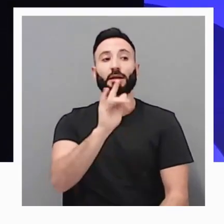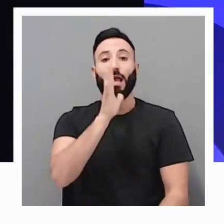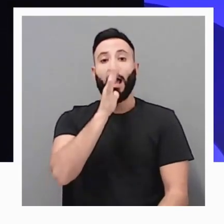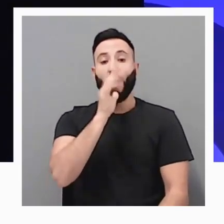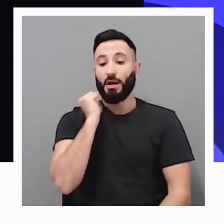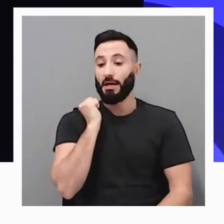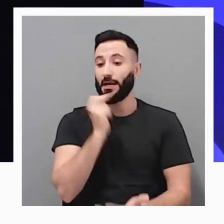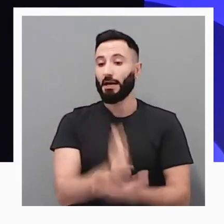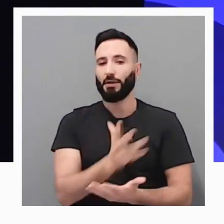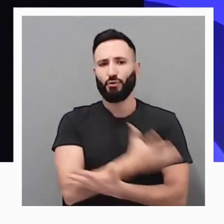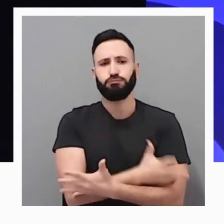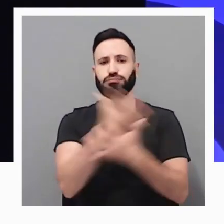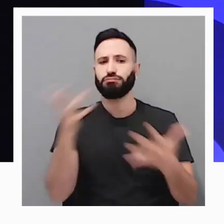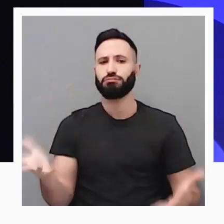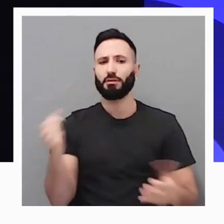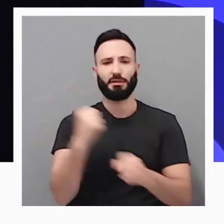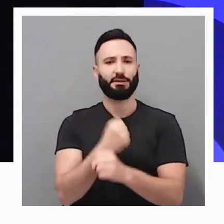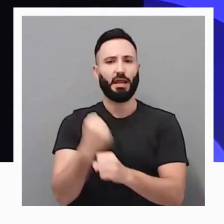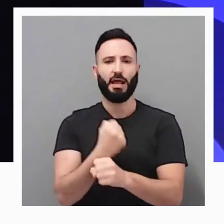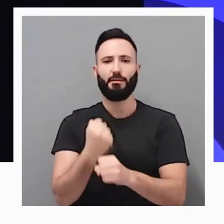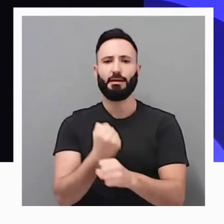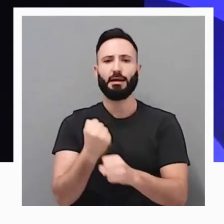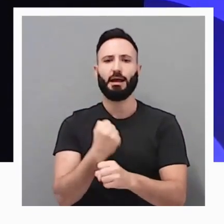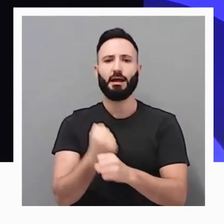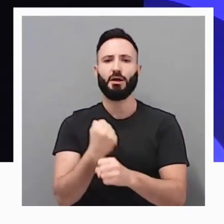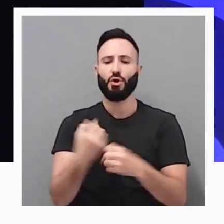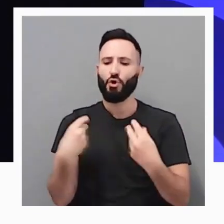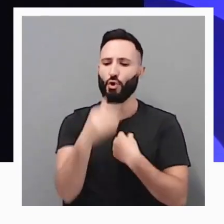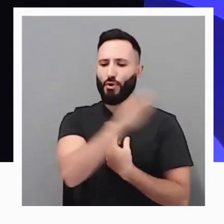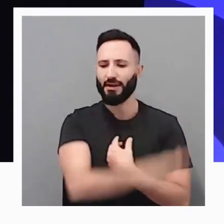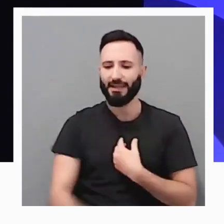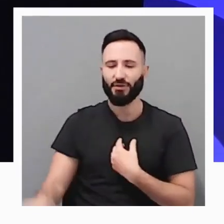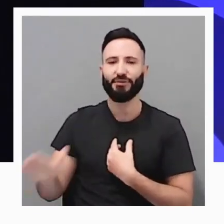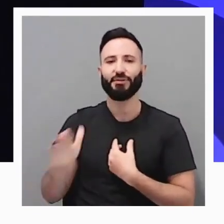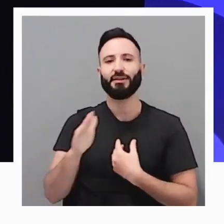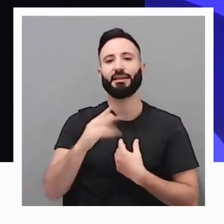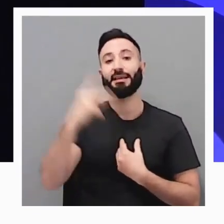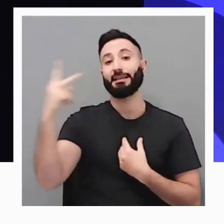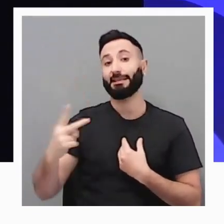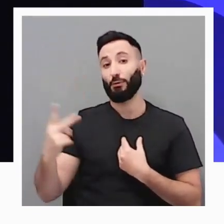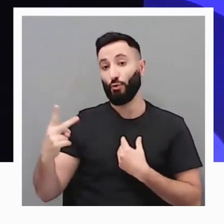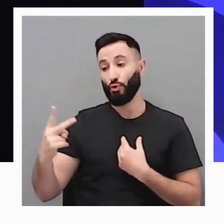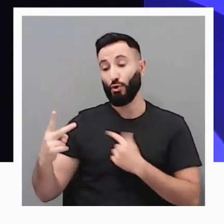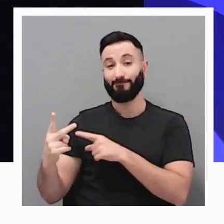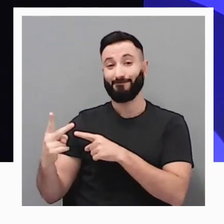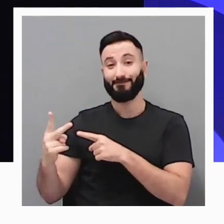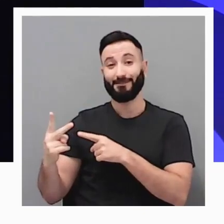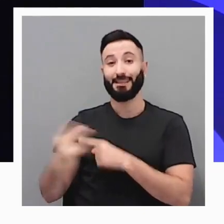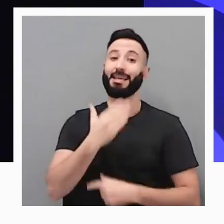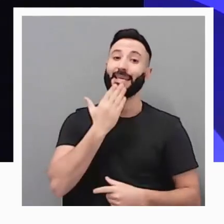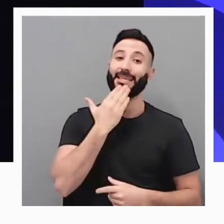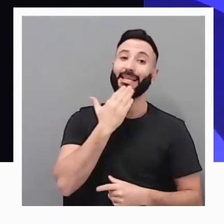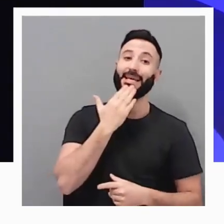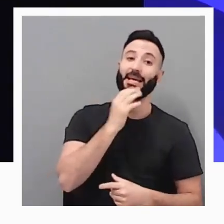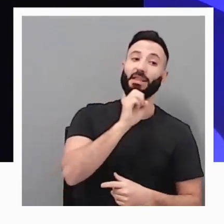muy grande de trabajar con los niños de segundo ciclo acá en Portugal, los niños que tienen 10,